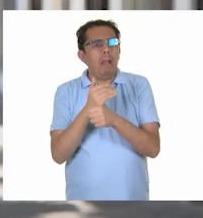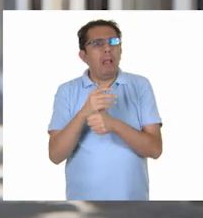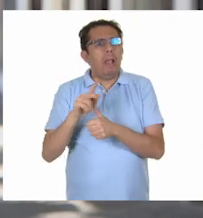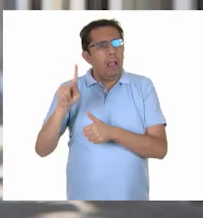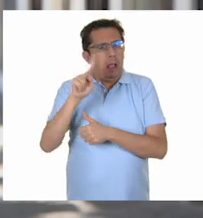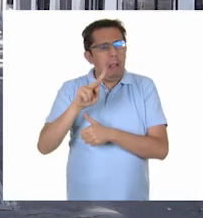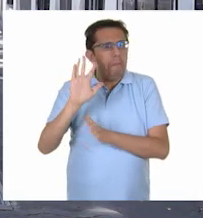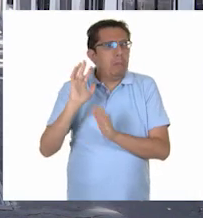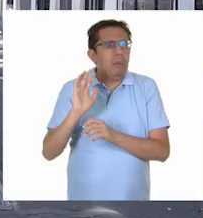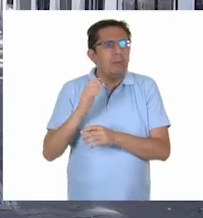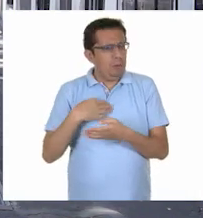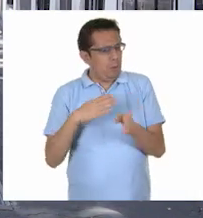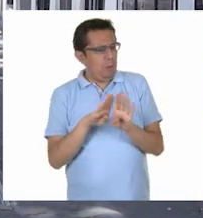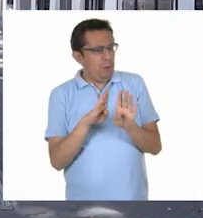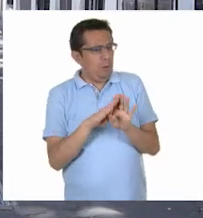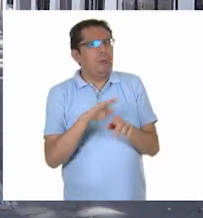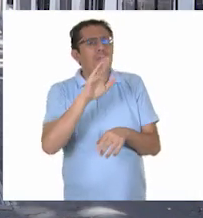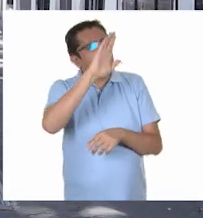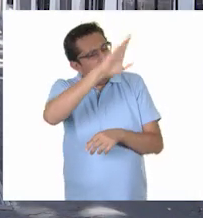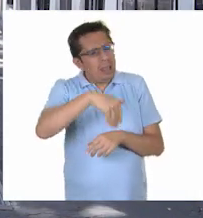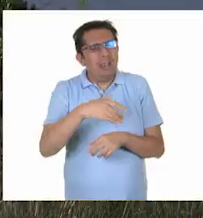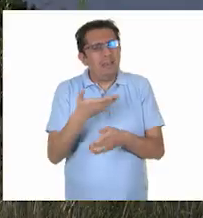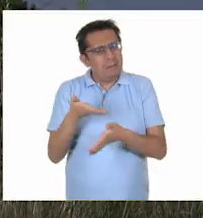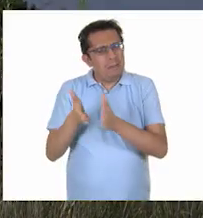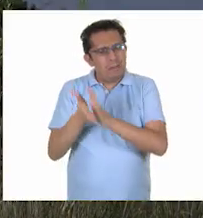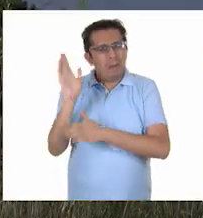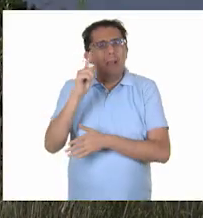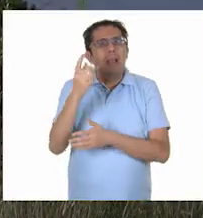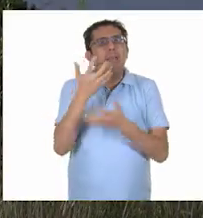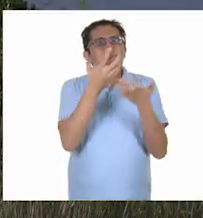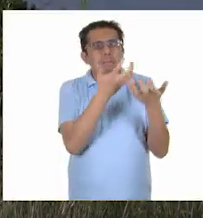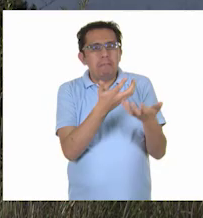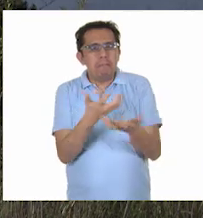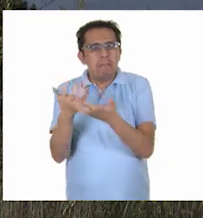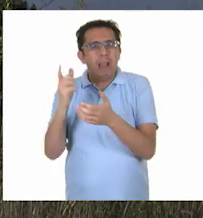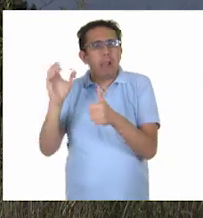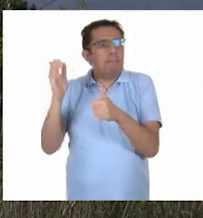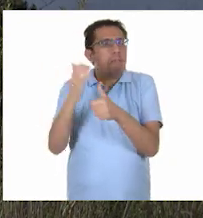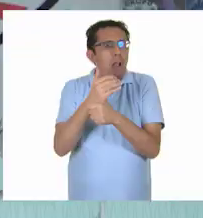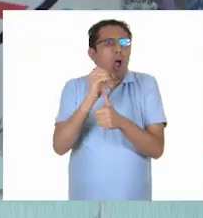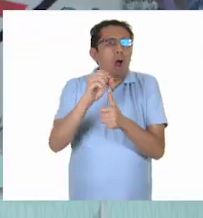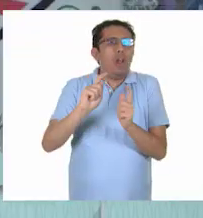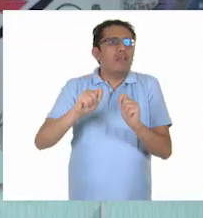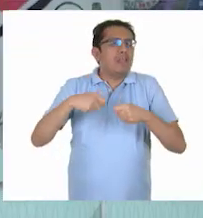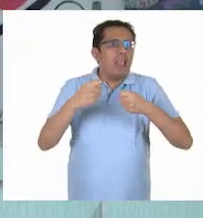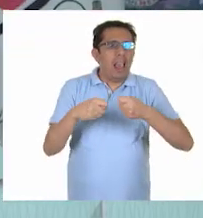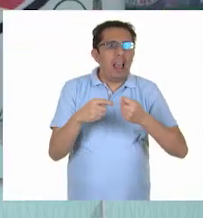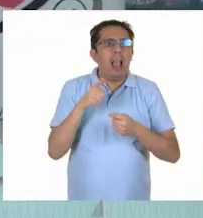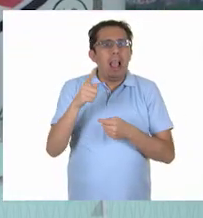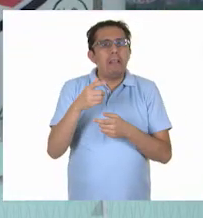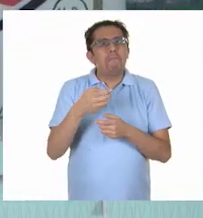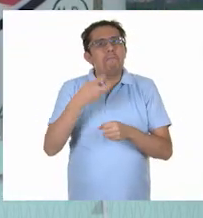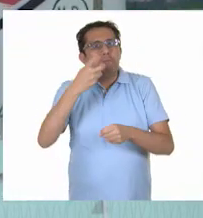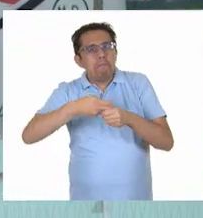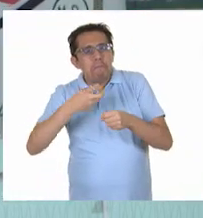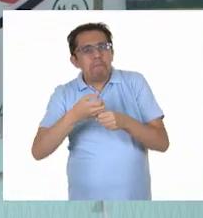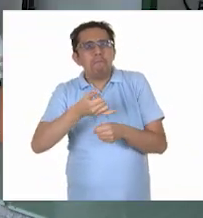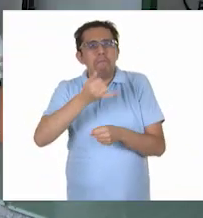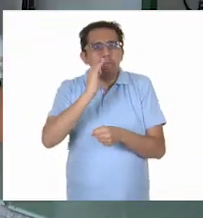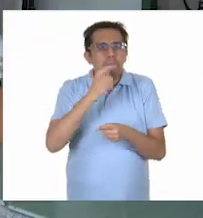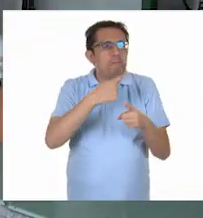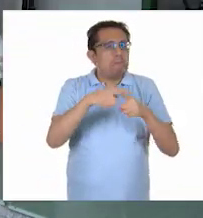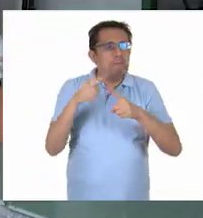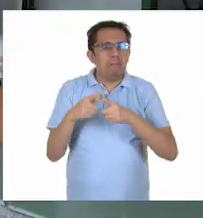entonces yo le decía, ¿cómo? Sí, tú vente. Y entonces nos llevaba, o si no había cantina, a la tiendita y pedimos una cerveza y hay cacahuates. Y